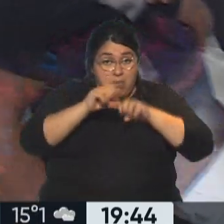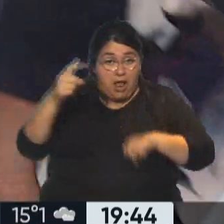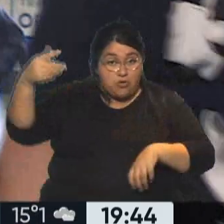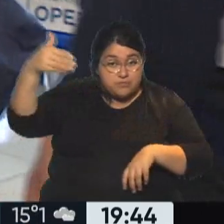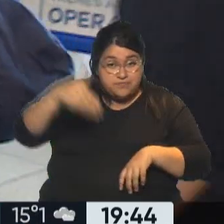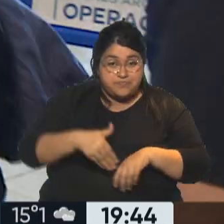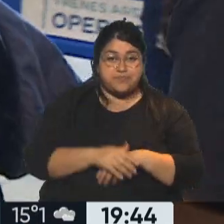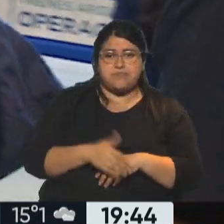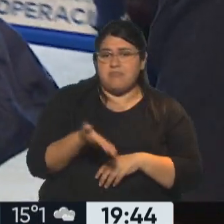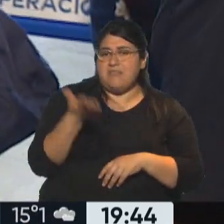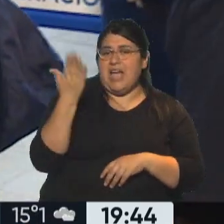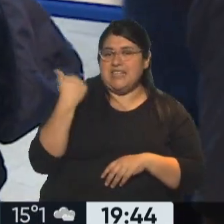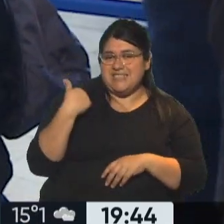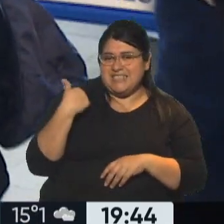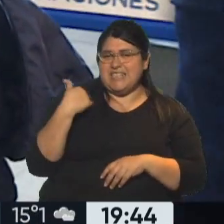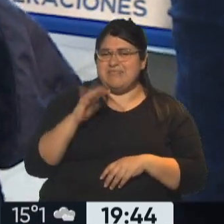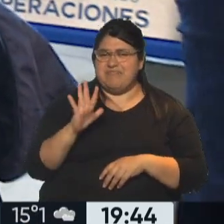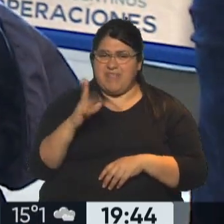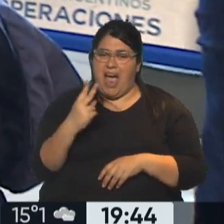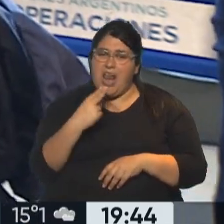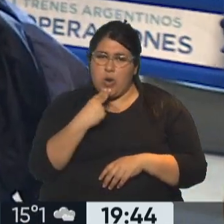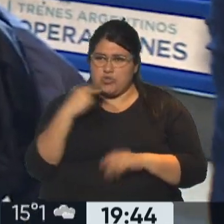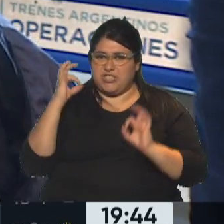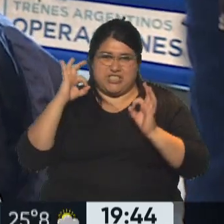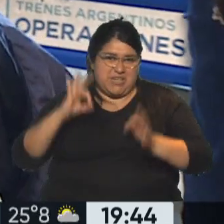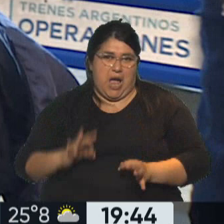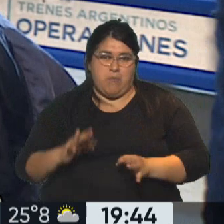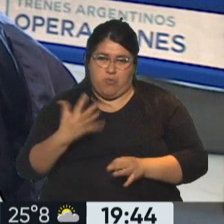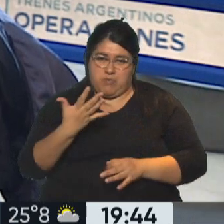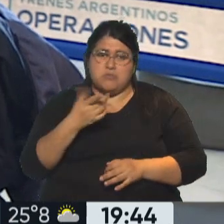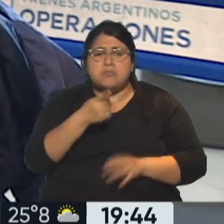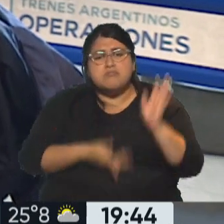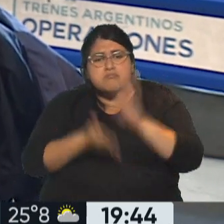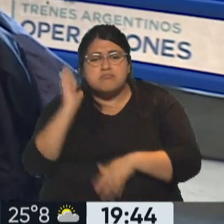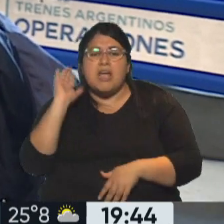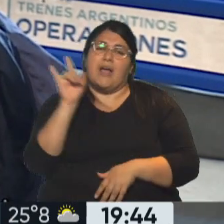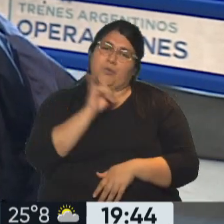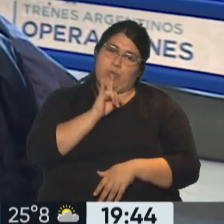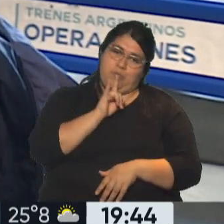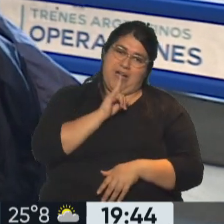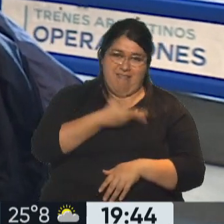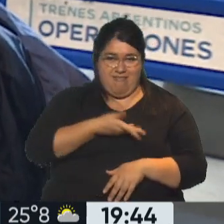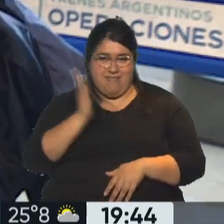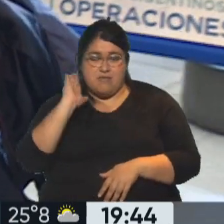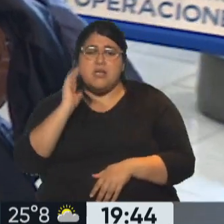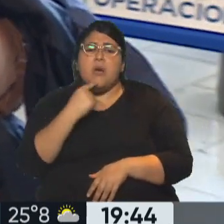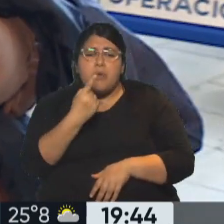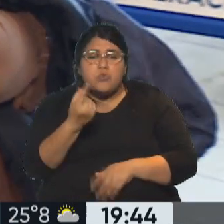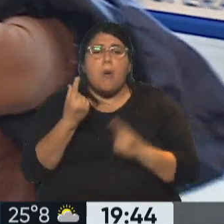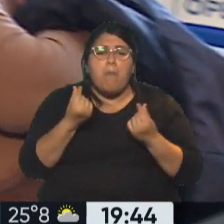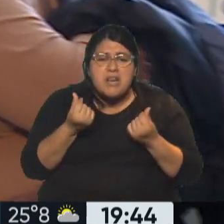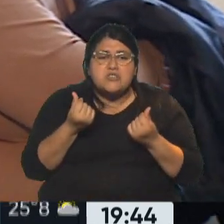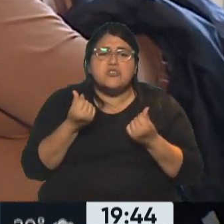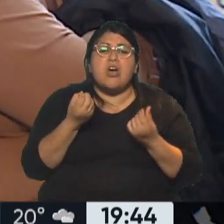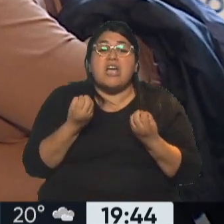Sí, desde ayer. Ayer a las 11 llegamos, ¿no? Sí, a las 11. ¿A dónde vas a viajar? A Tucumán. ¿Qué te parece el precio del